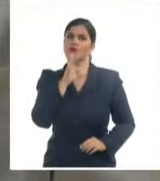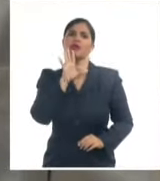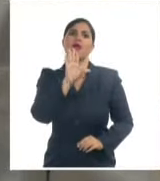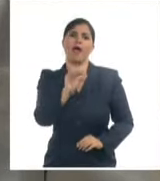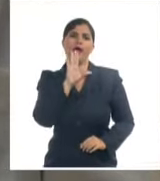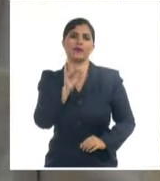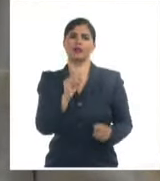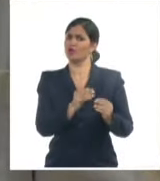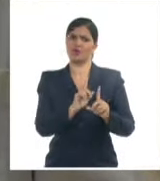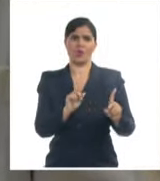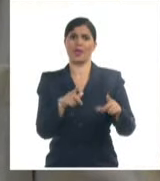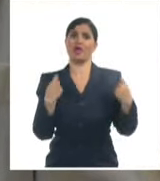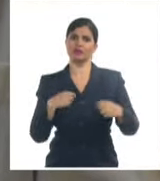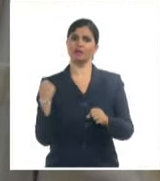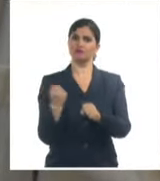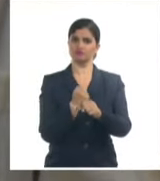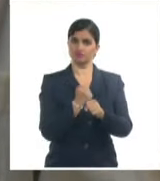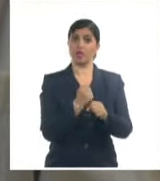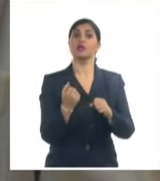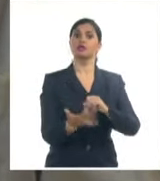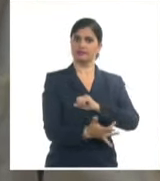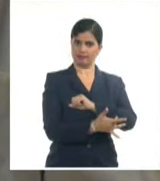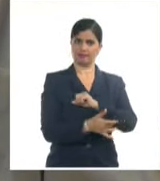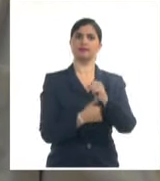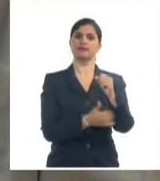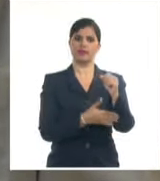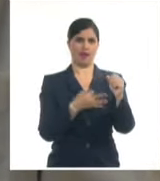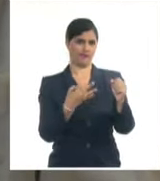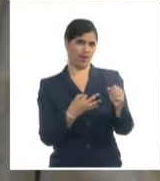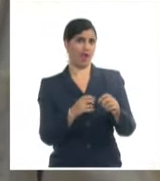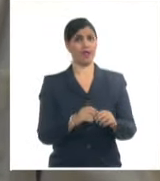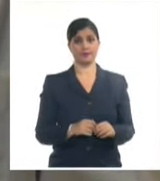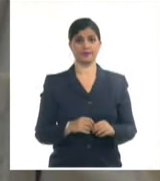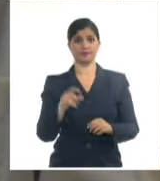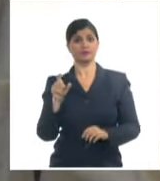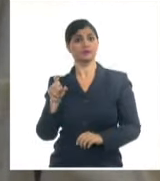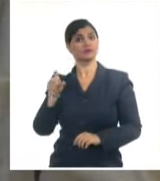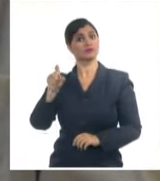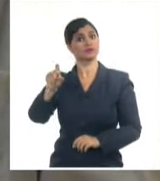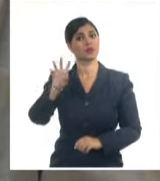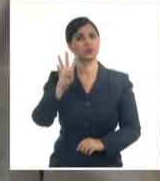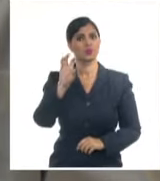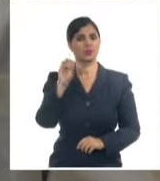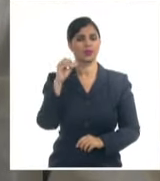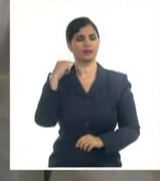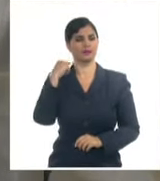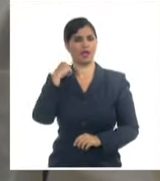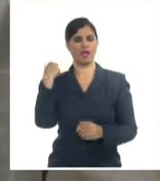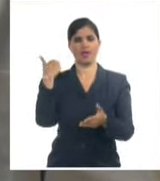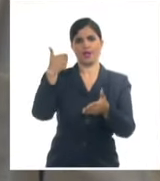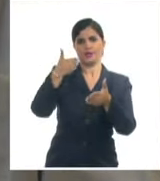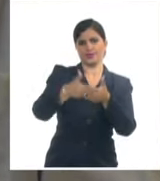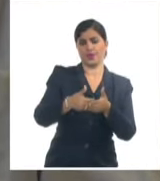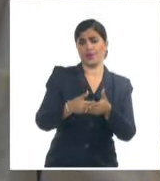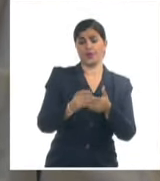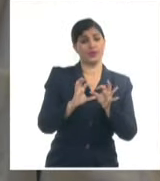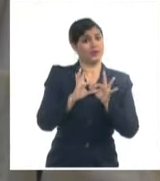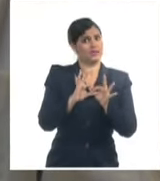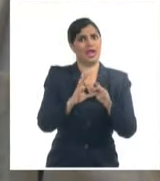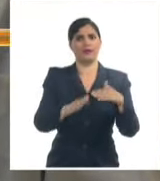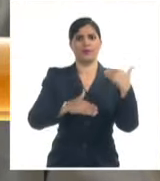los últimos 40 años se ha acentuado hasta niveles sin precedentes la crisis